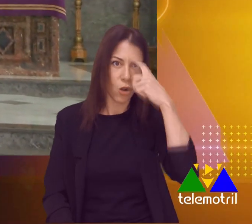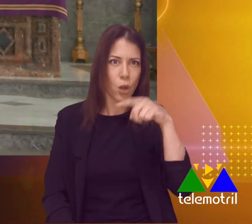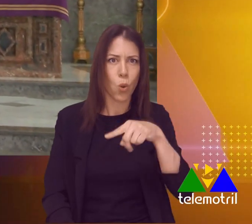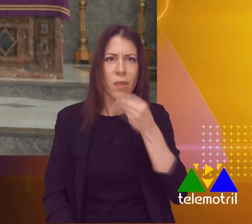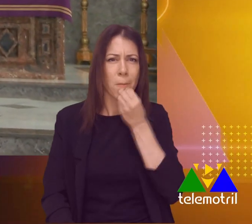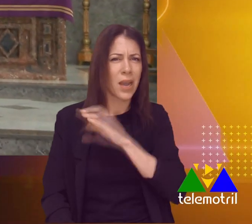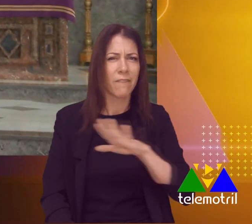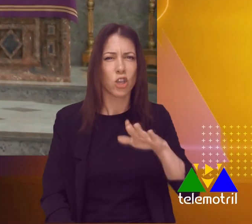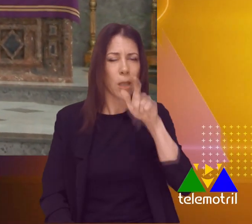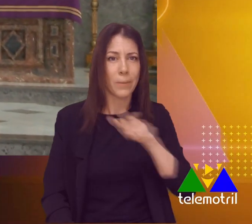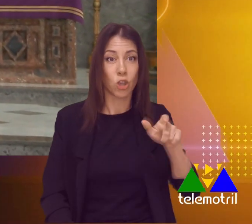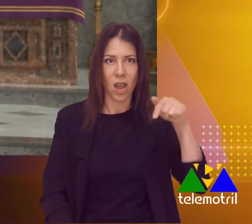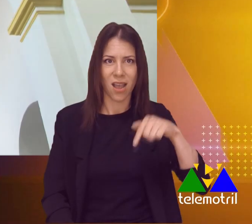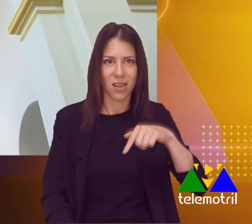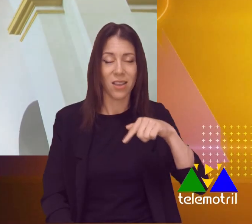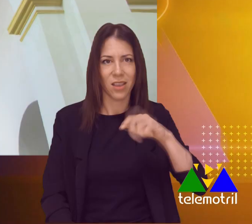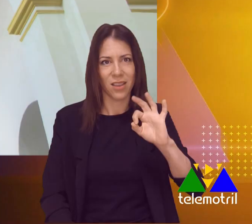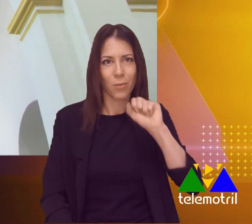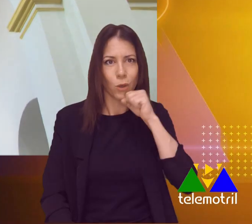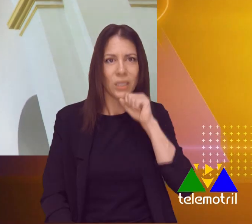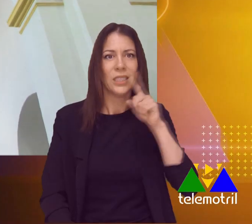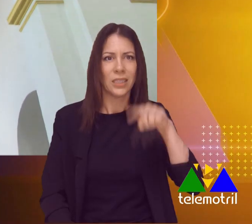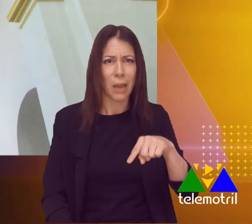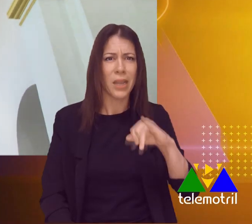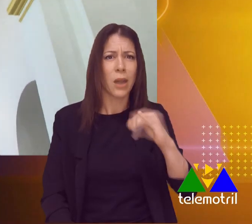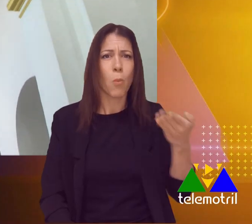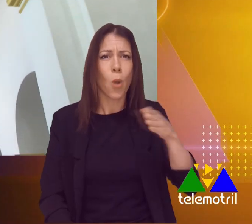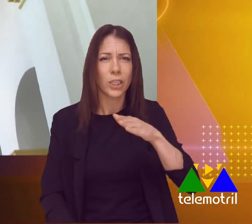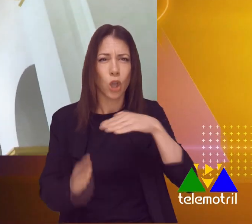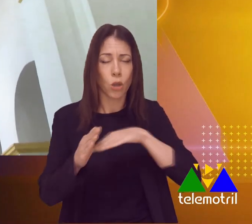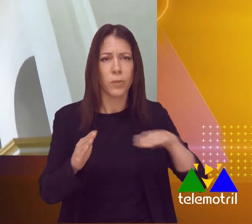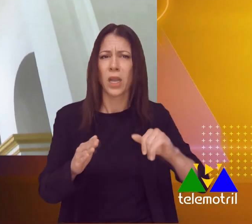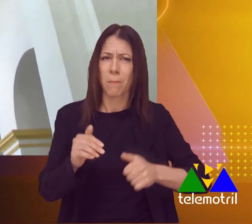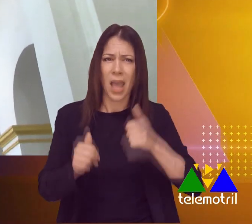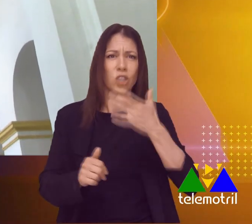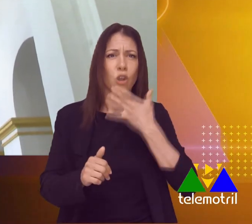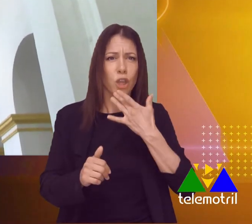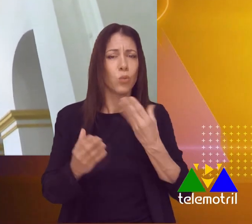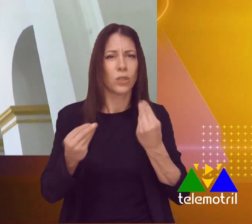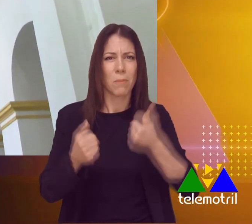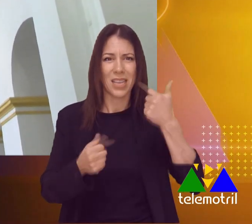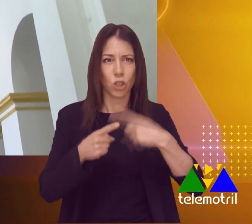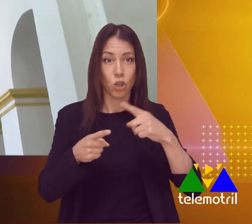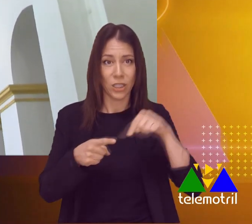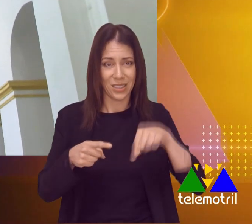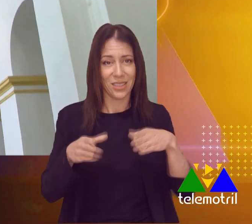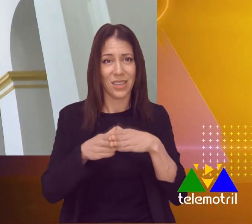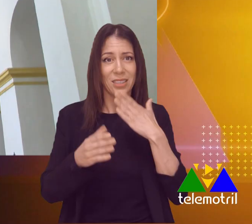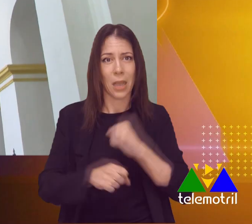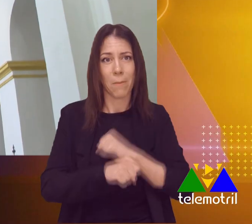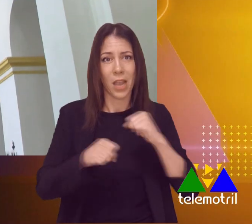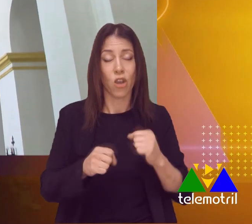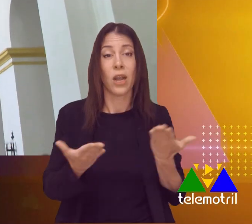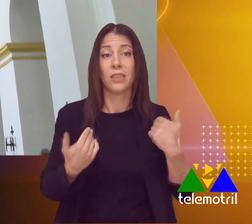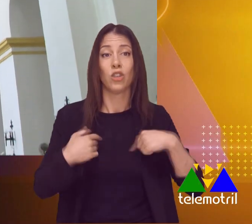era nuestro municipio, y también, pues eso, precisamente de enterramientos que hay aquí. Vamos a ir conociendo muchas más cosas de esta iglesia mayor. Empezábamos